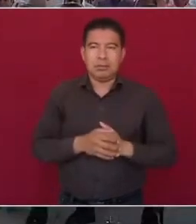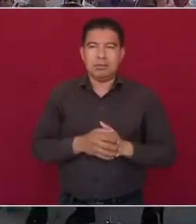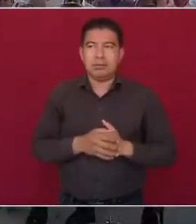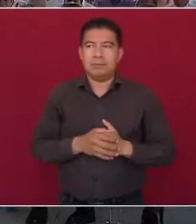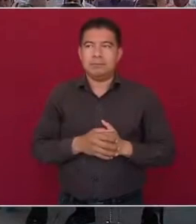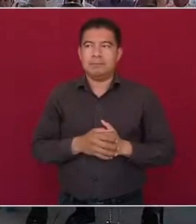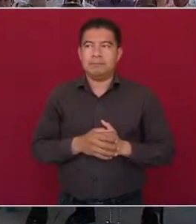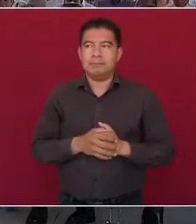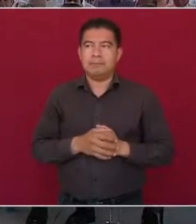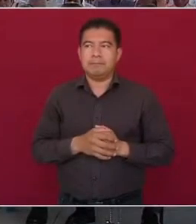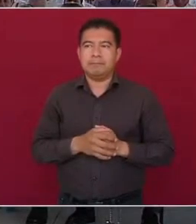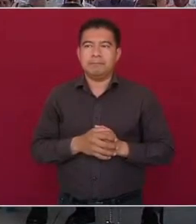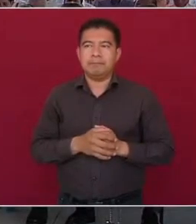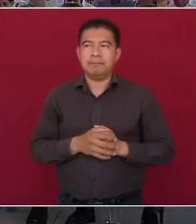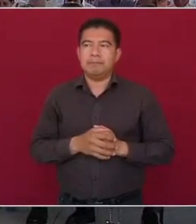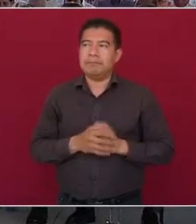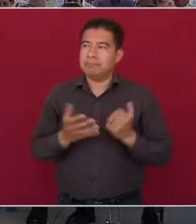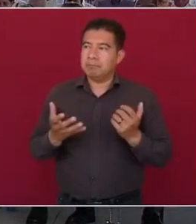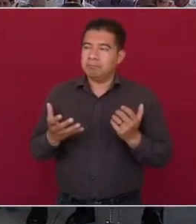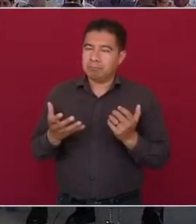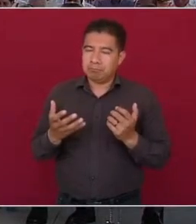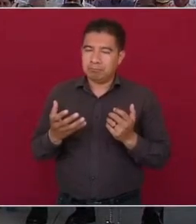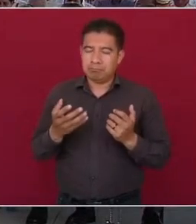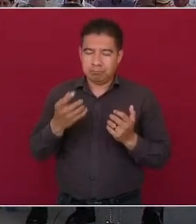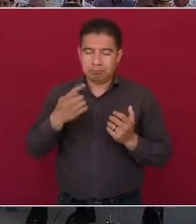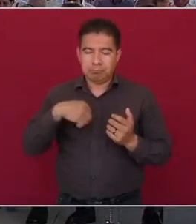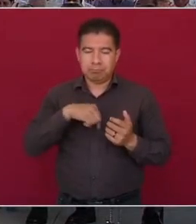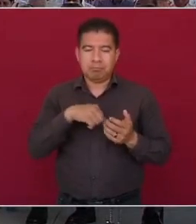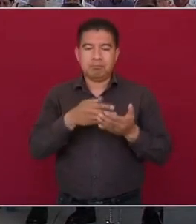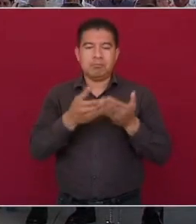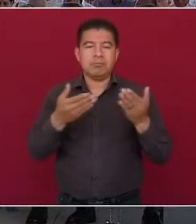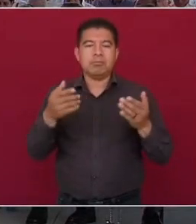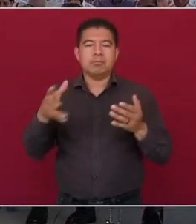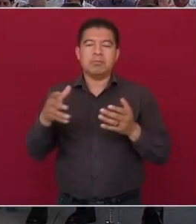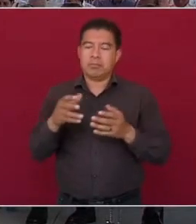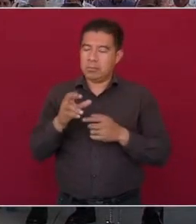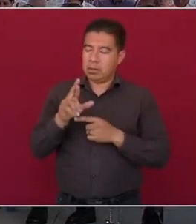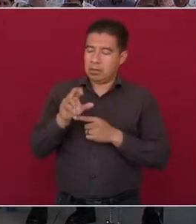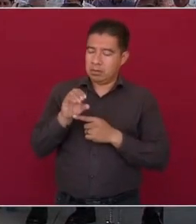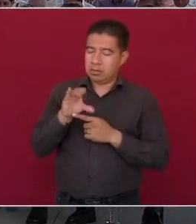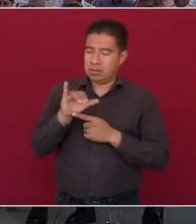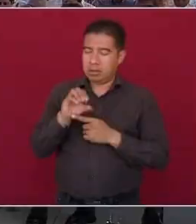De modo que, como aquí lo explicó Rocío,